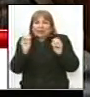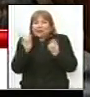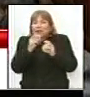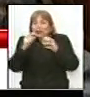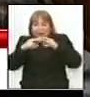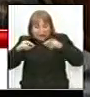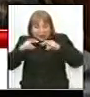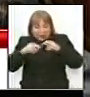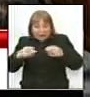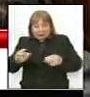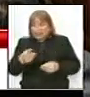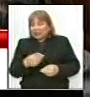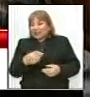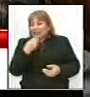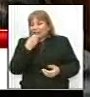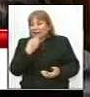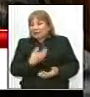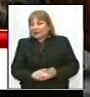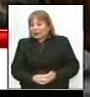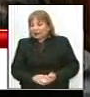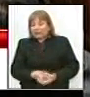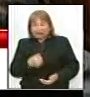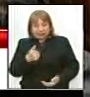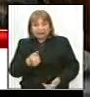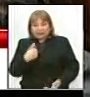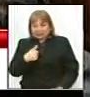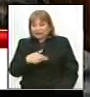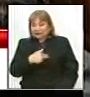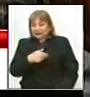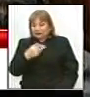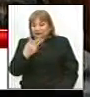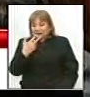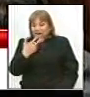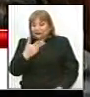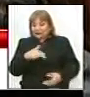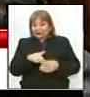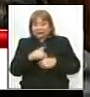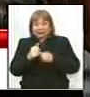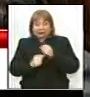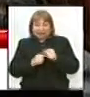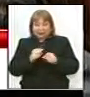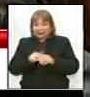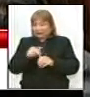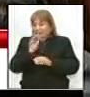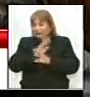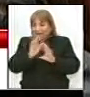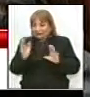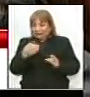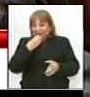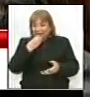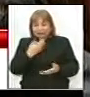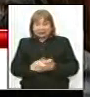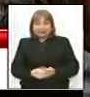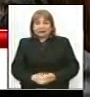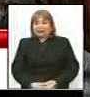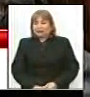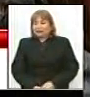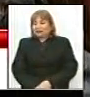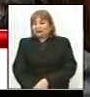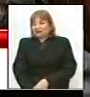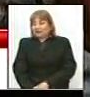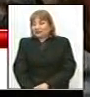investigadora qué bueno qué bueno que nosotros y en tres años nos vamos ya no sabe reelección qué bueno qué bueno